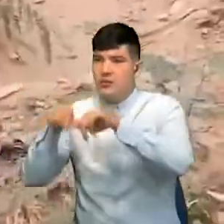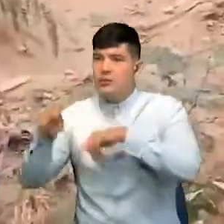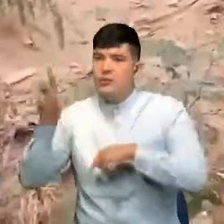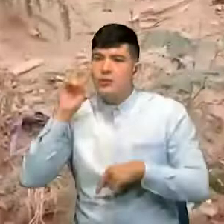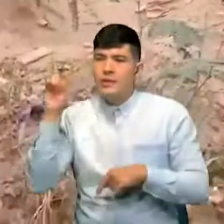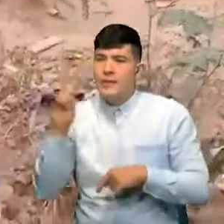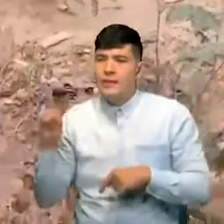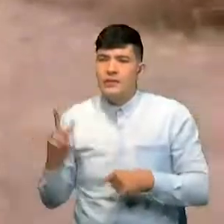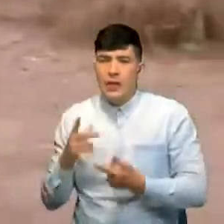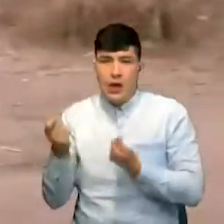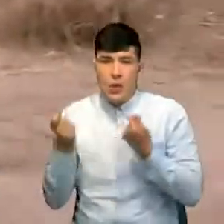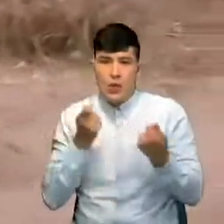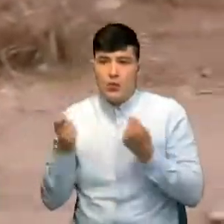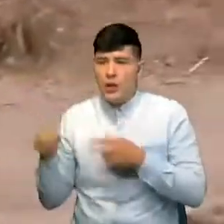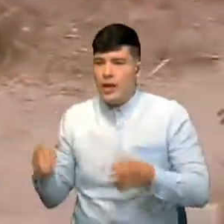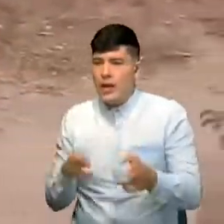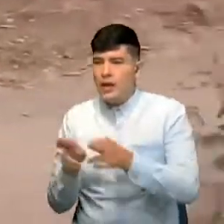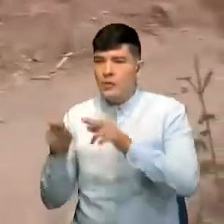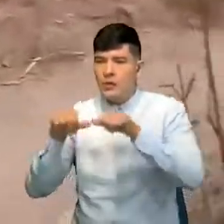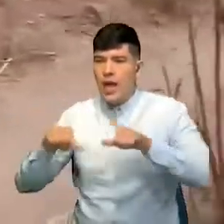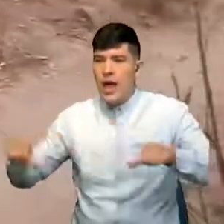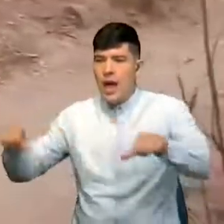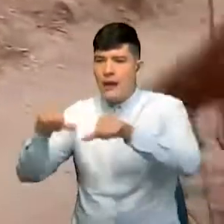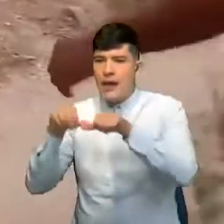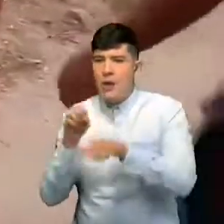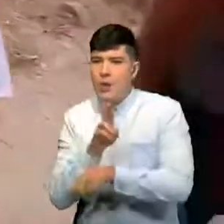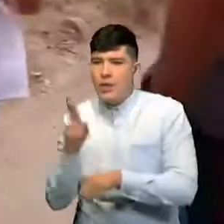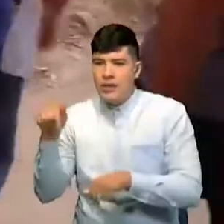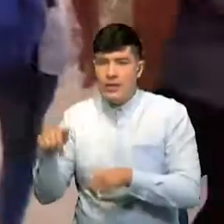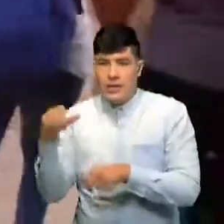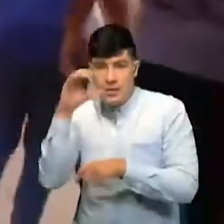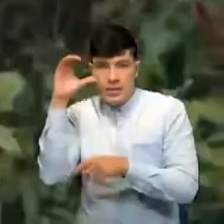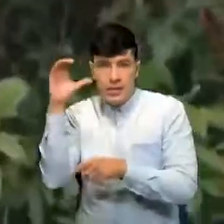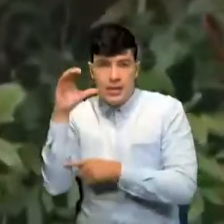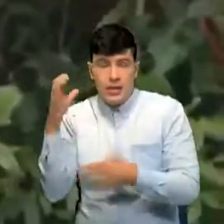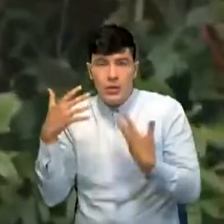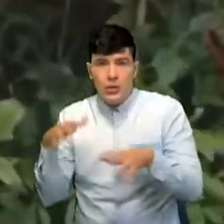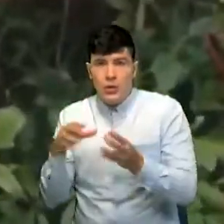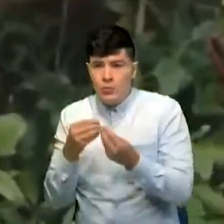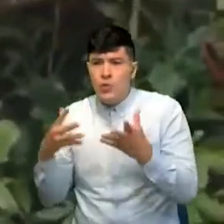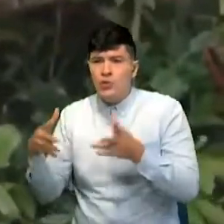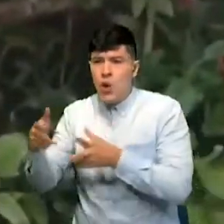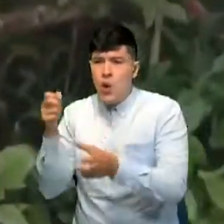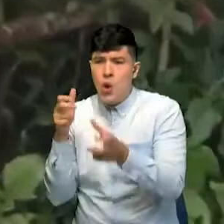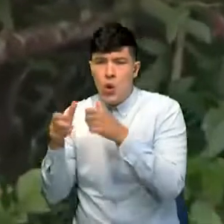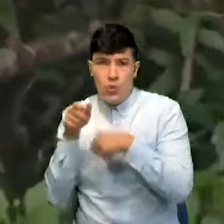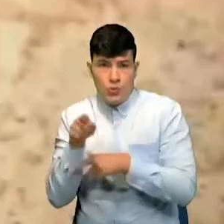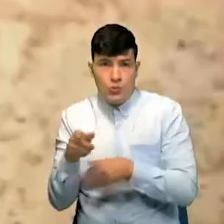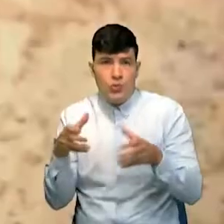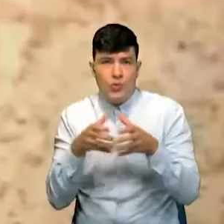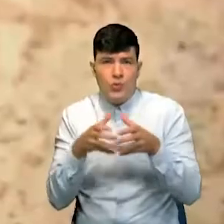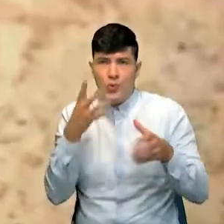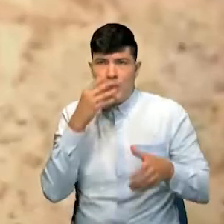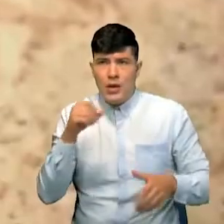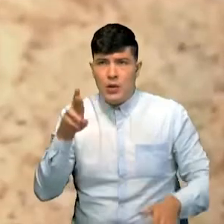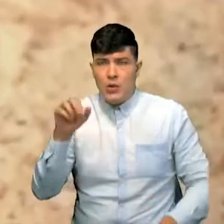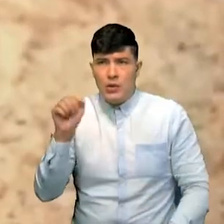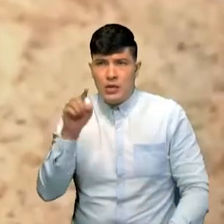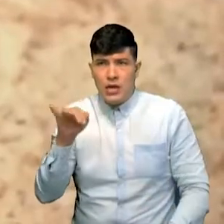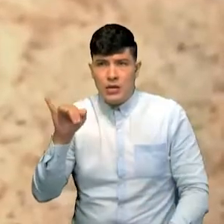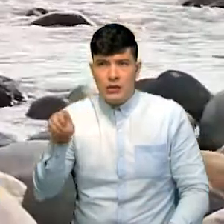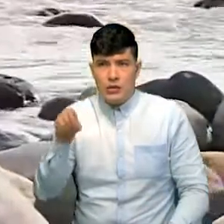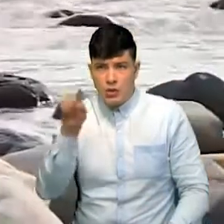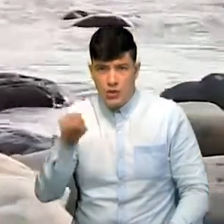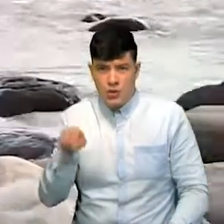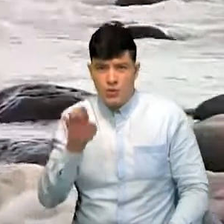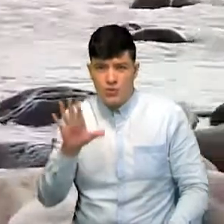las rutas y la zona oriental del país con estos iones y sicariatos ese grupo pupilo de los rastros está conformado por sujetos